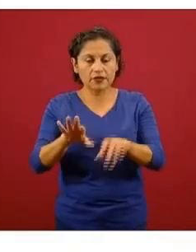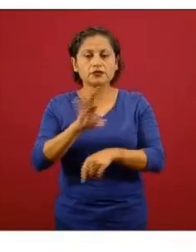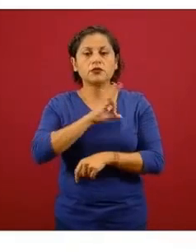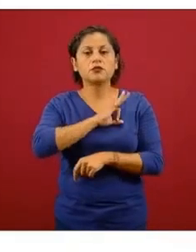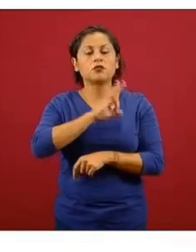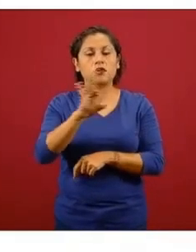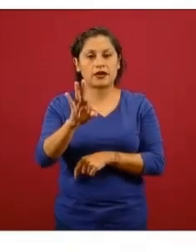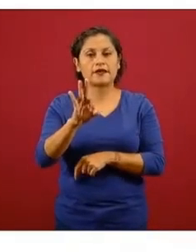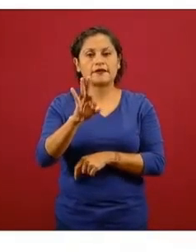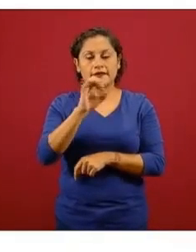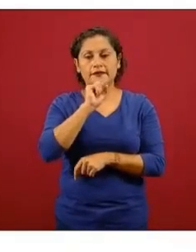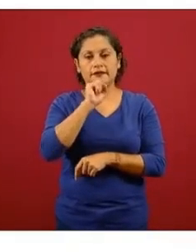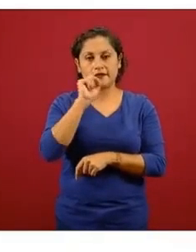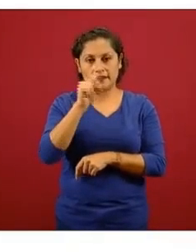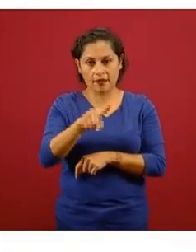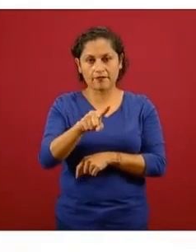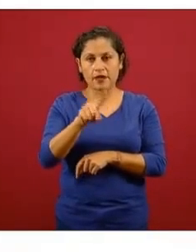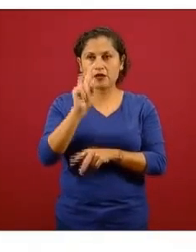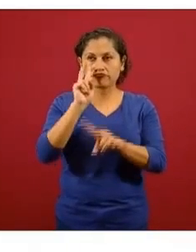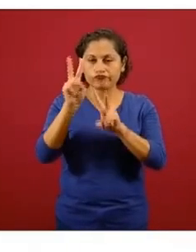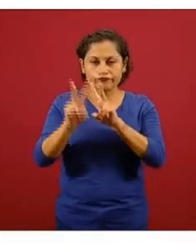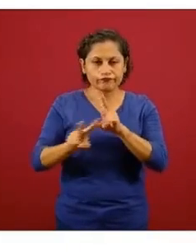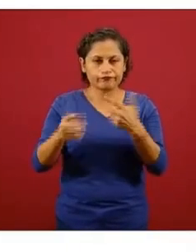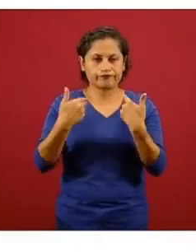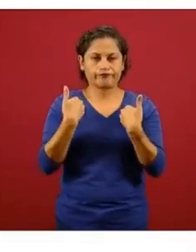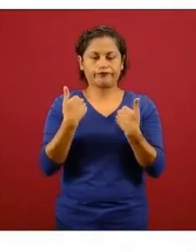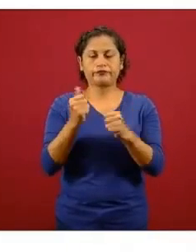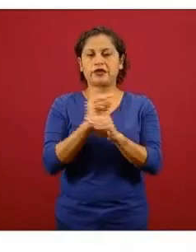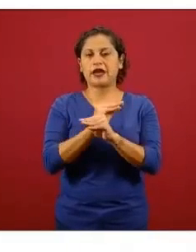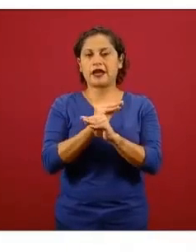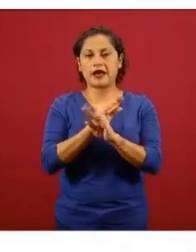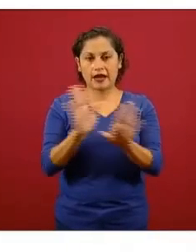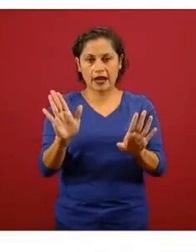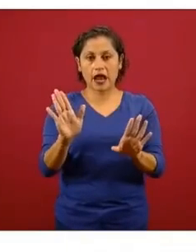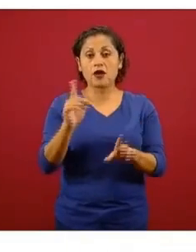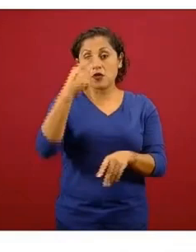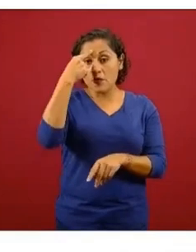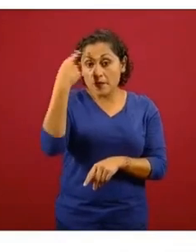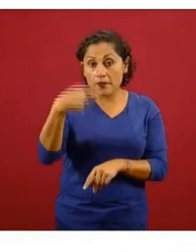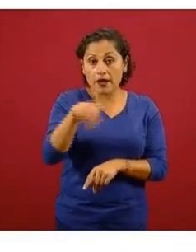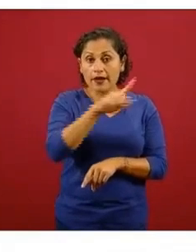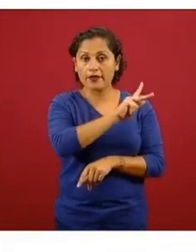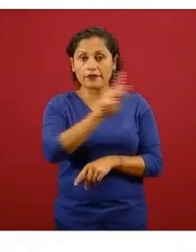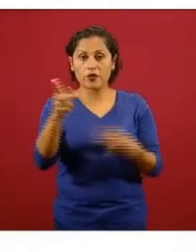instrumento gráfico que sea muy visual y muy claro para que cada persona lo